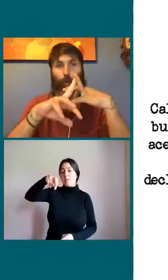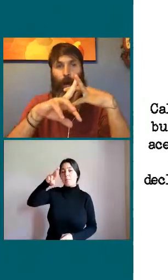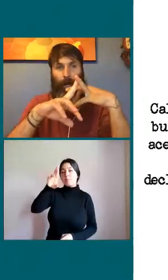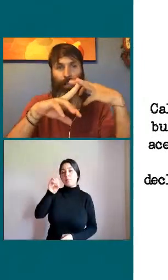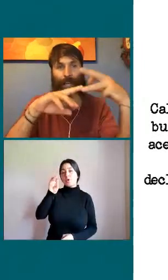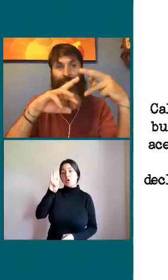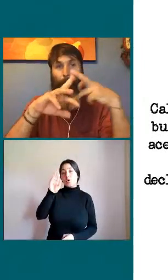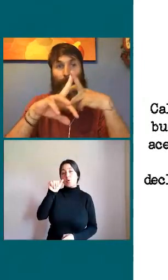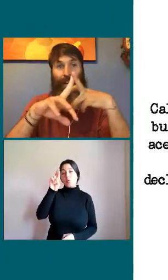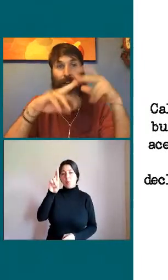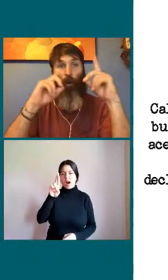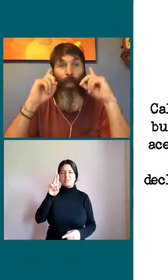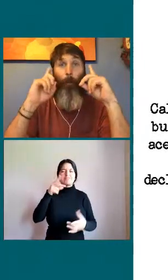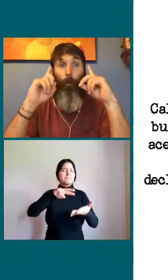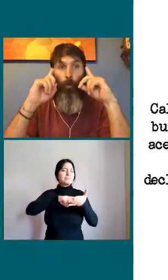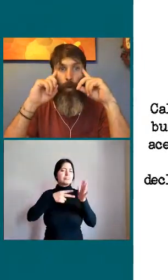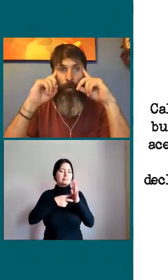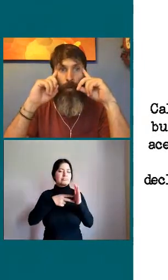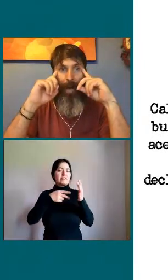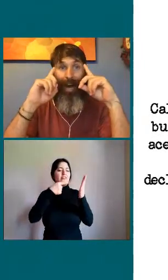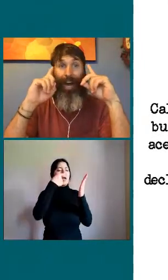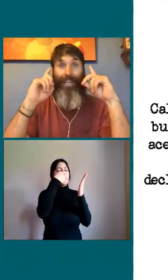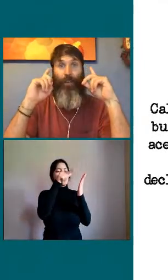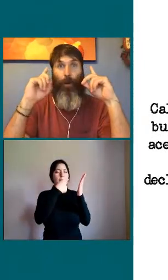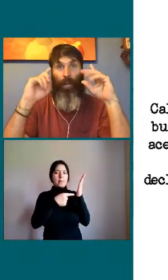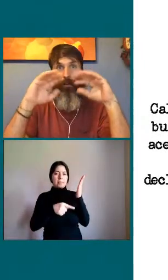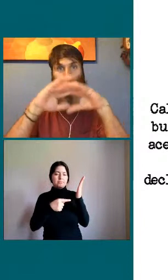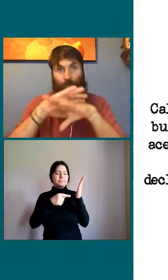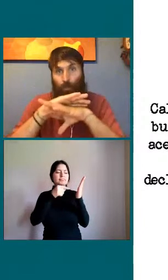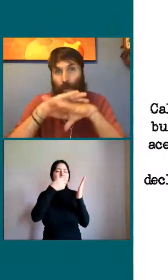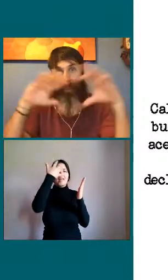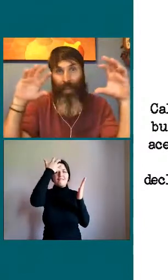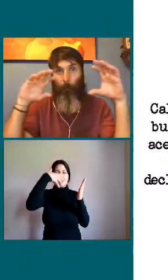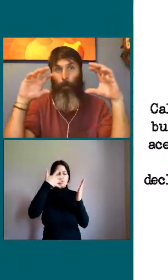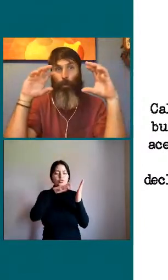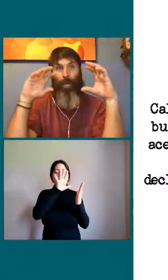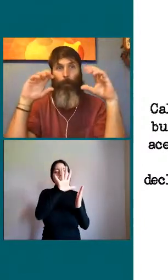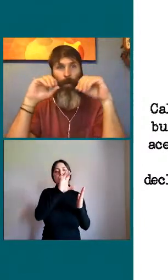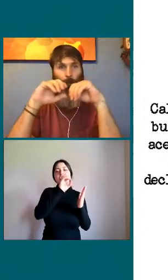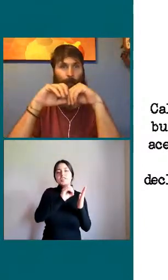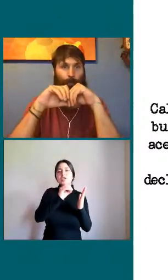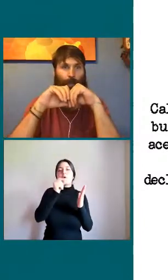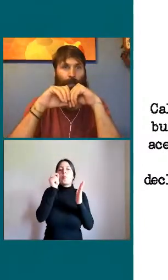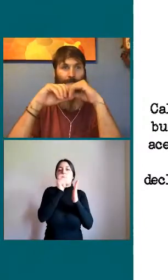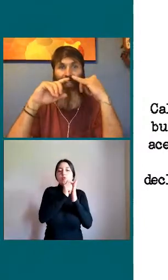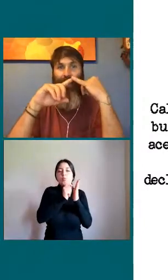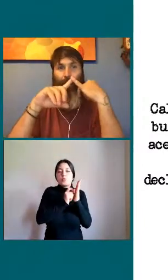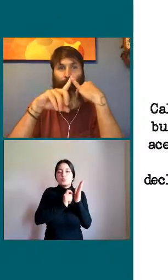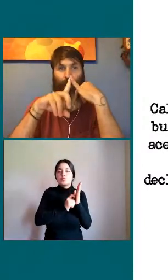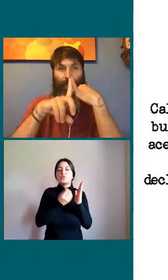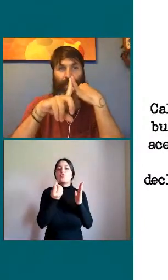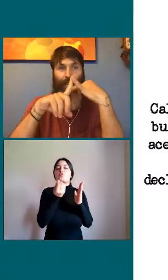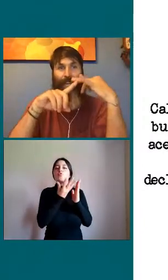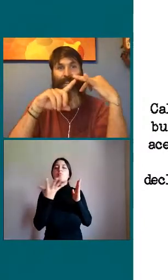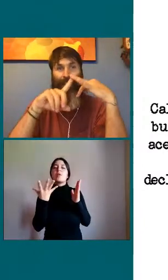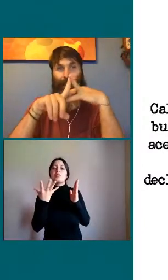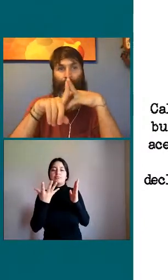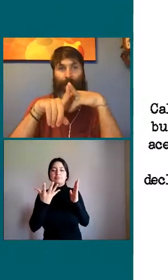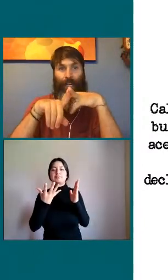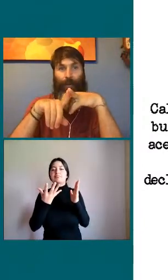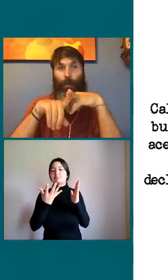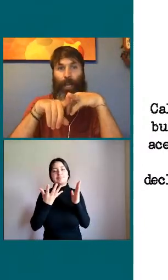es puntuar, es aplicar o dar por bueno a alguien o algo, que esto es una idea brutal para mí. Es admitir